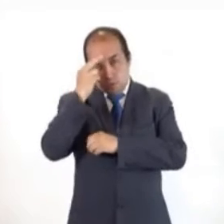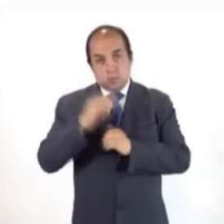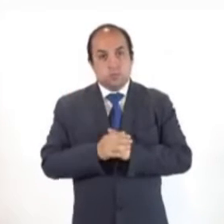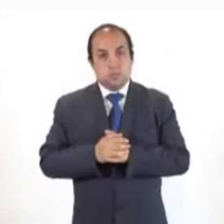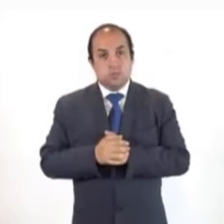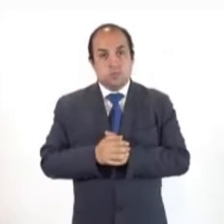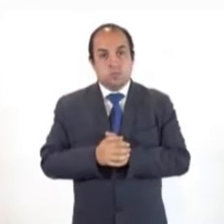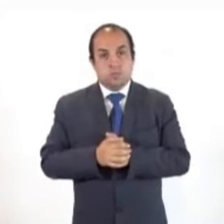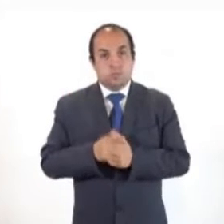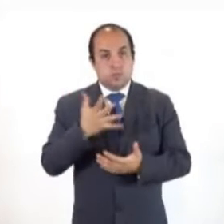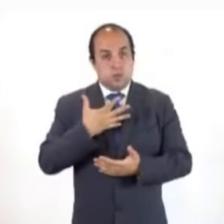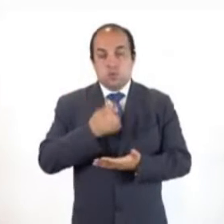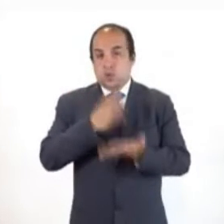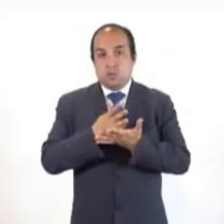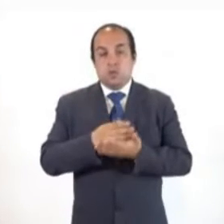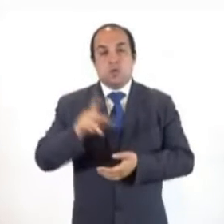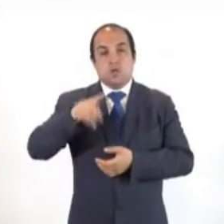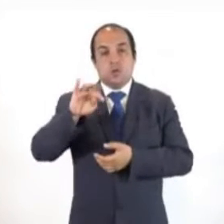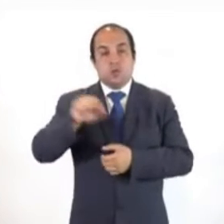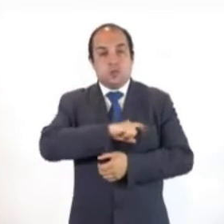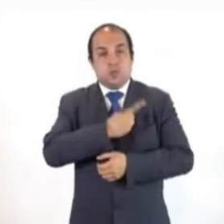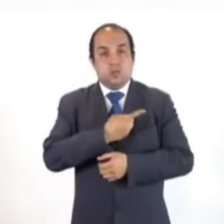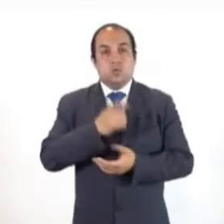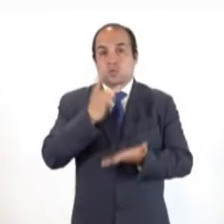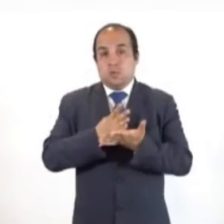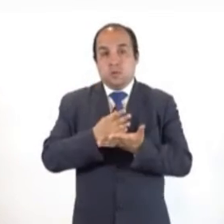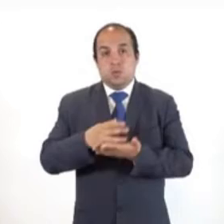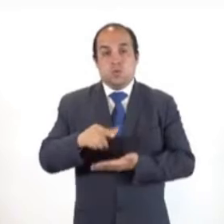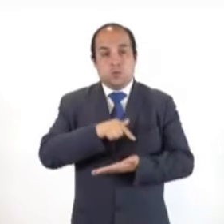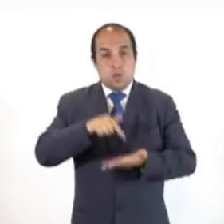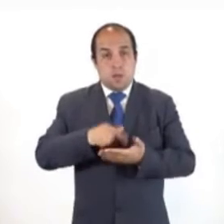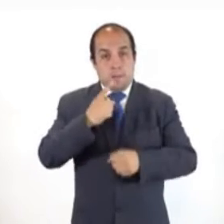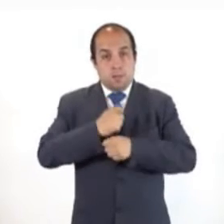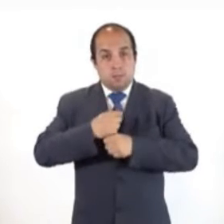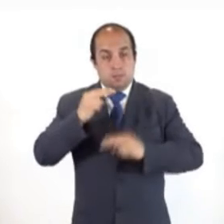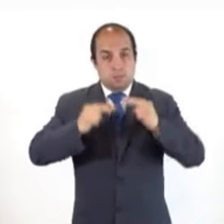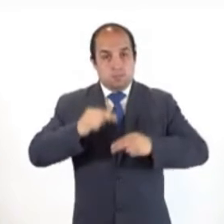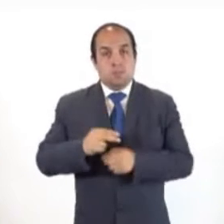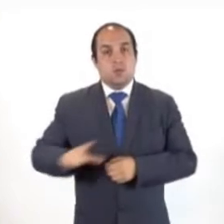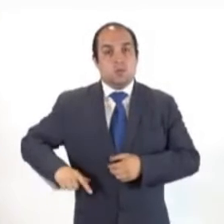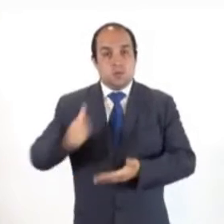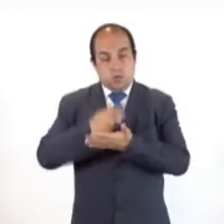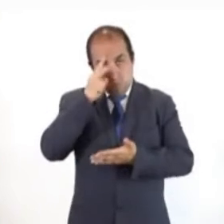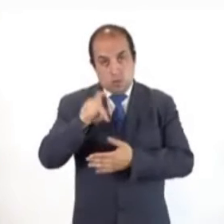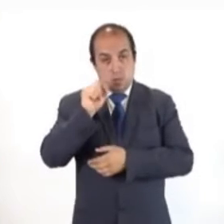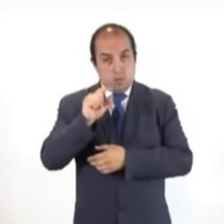vez, tenemos no solo los kioscos de la salud, no solo las unidades de primer nivel del Gobierno de la Ciudad de México, pero